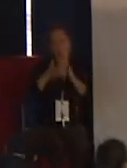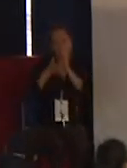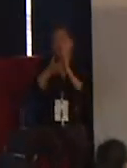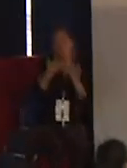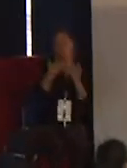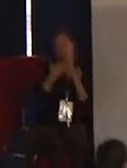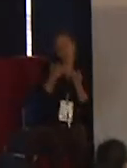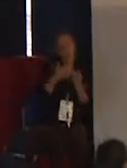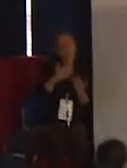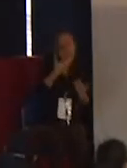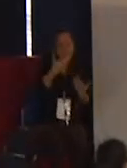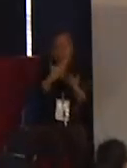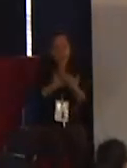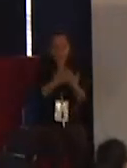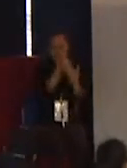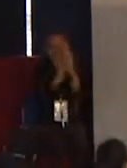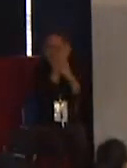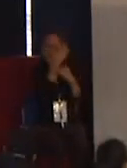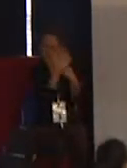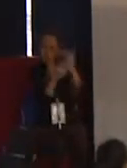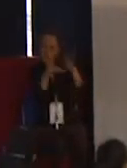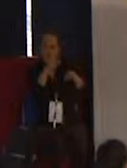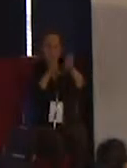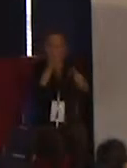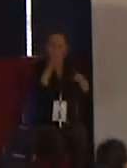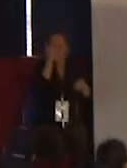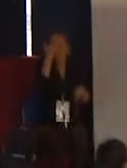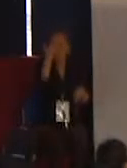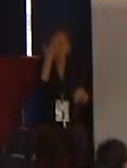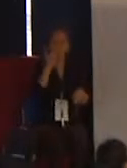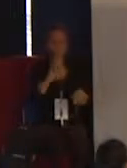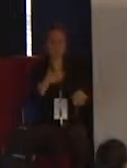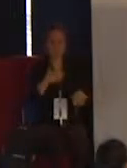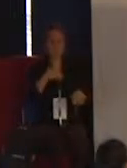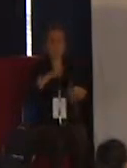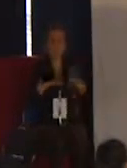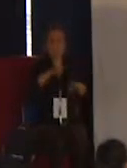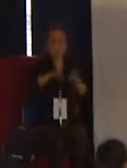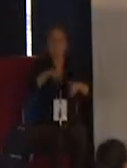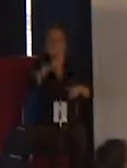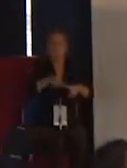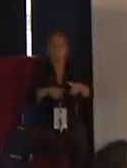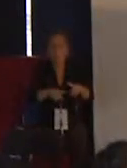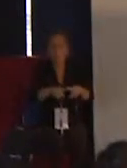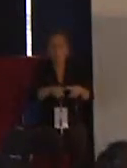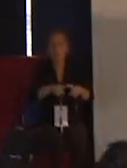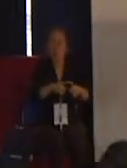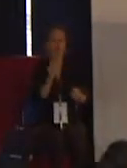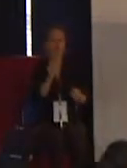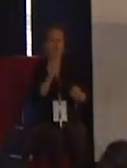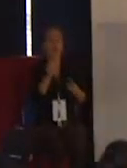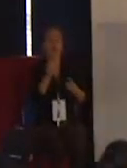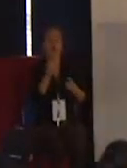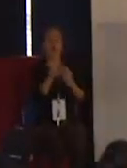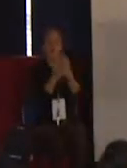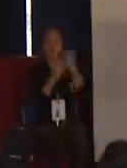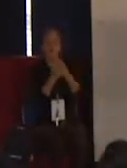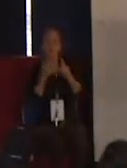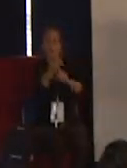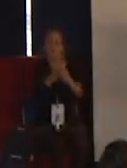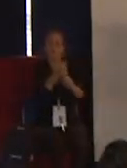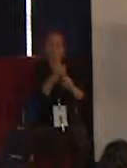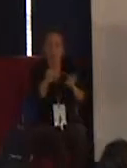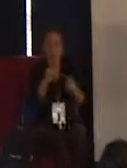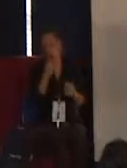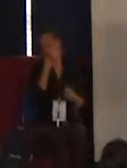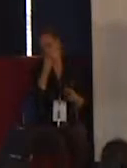Pues yo le quiero agradecer a mis manos y a mis pies, porque pues sin ellos no podría movilizarme ni coger ni